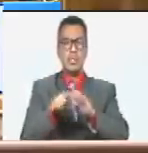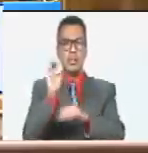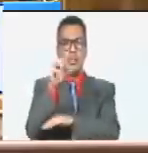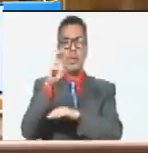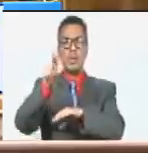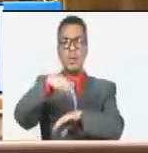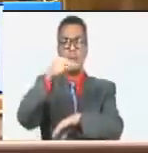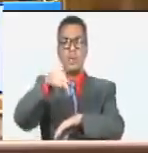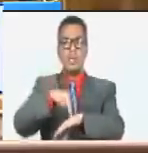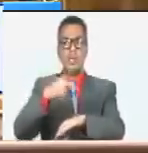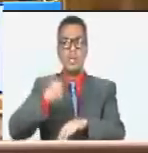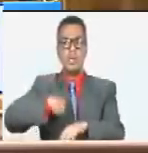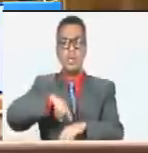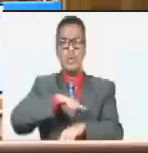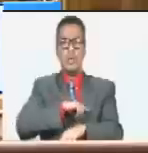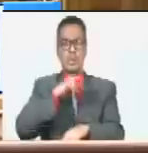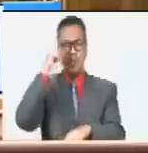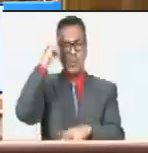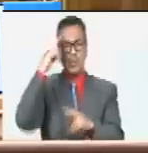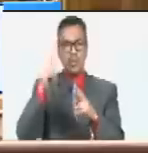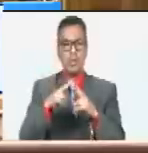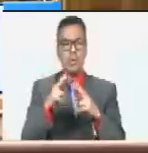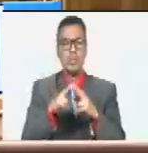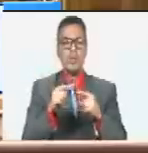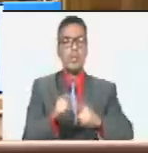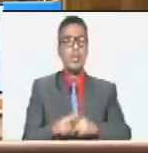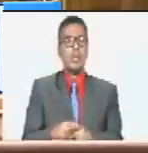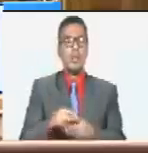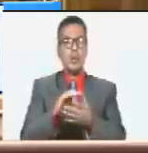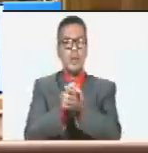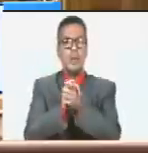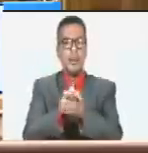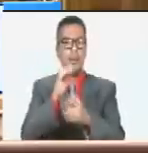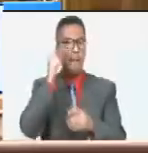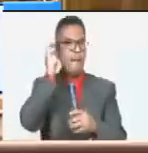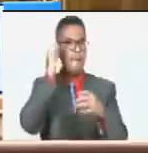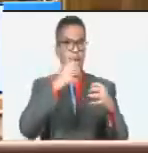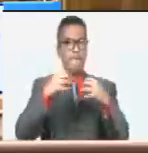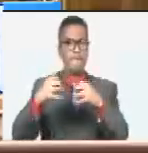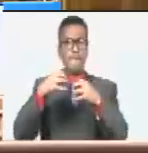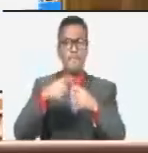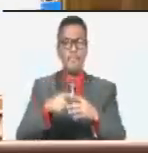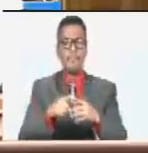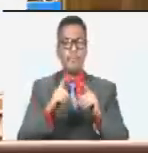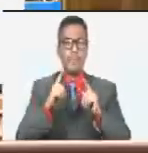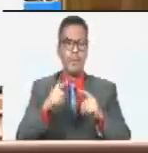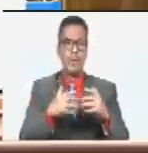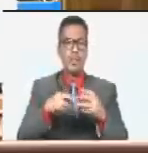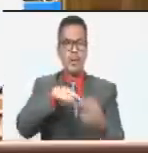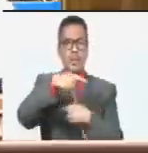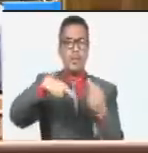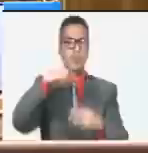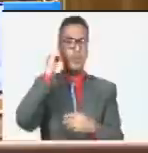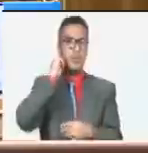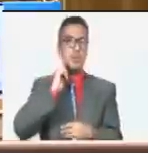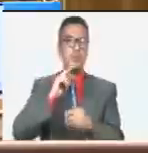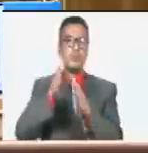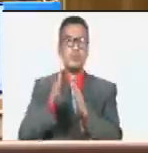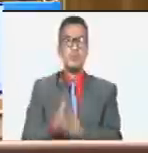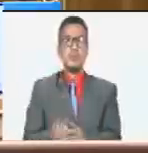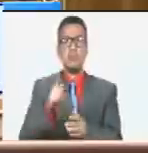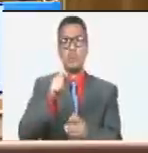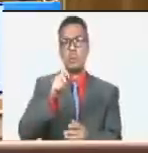nuestro reconocimiento y honor a la patriota y luchadora incansable de la Revolución Bolivariana, Tibisay